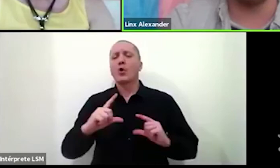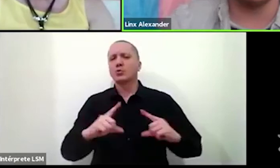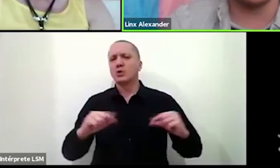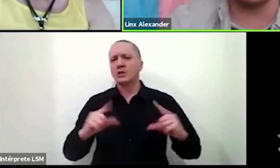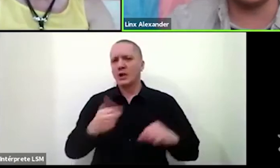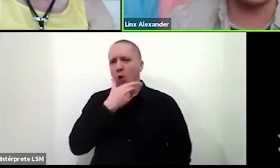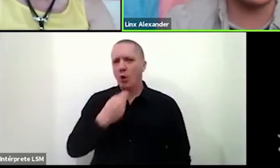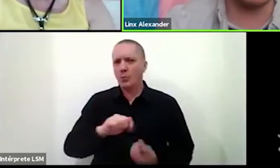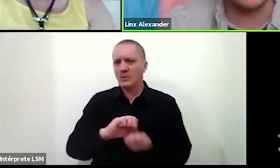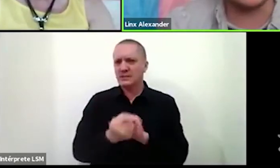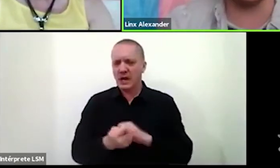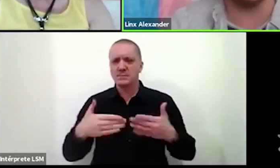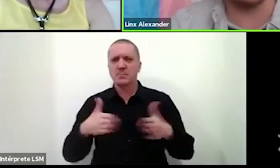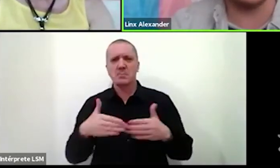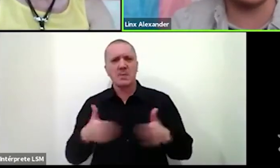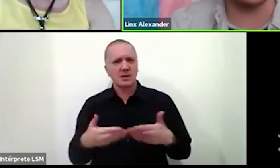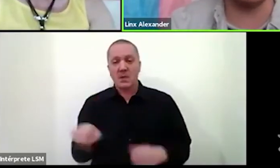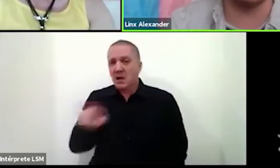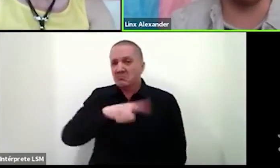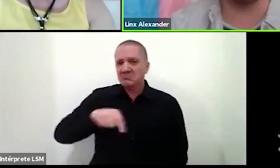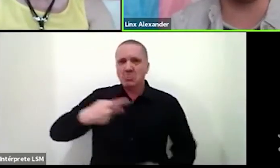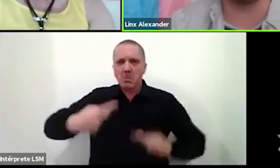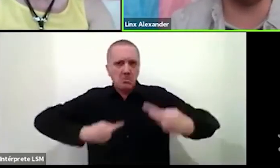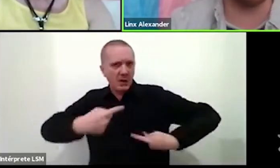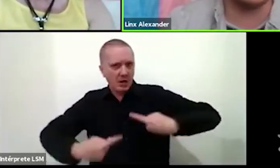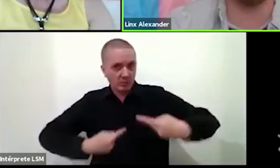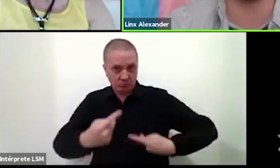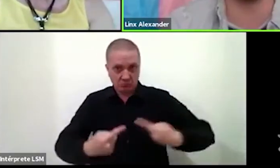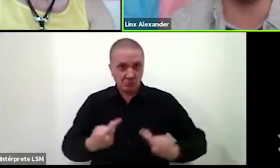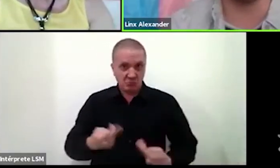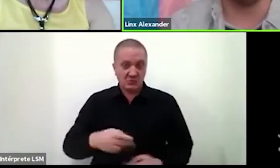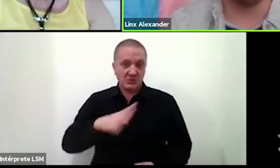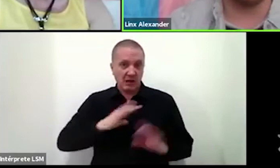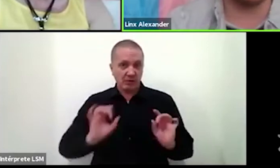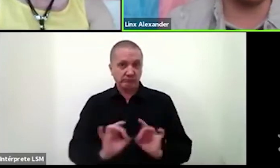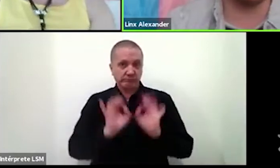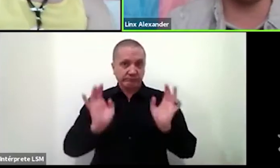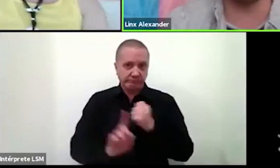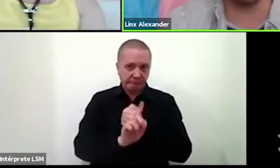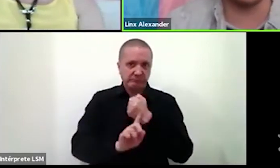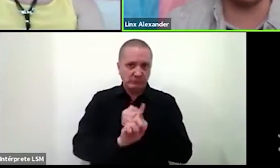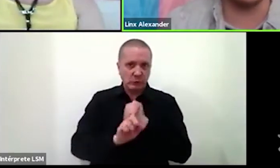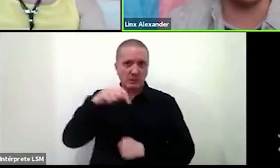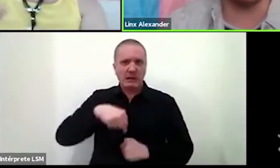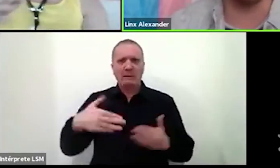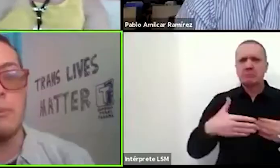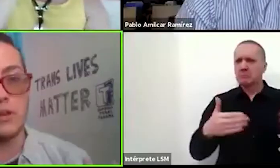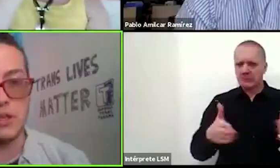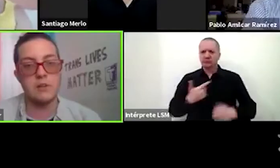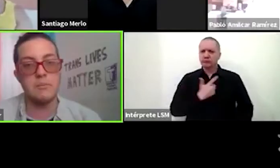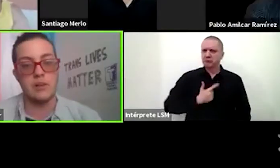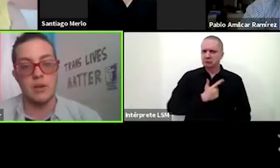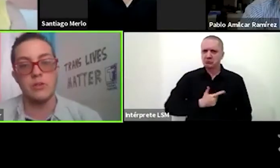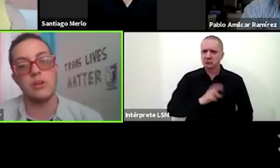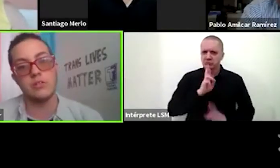Panamá. Cualquier pregunta que quieran hacer sobre la situación en Panamá, estamos anuentes, y es importante